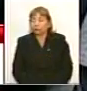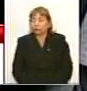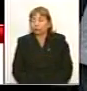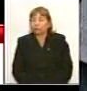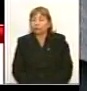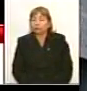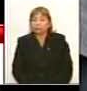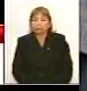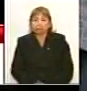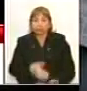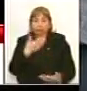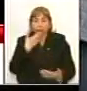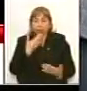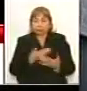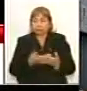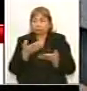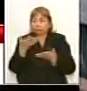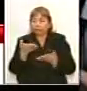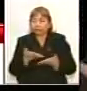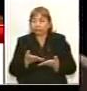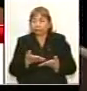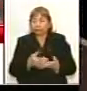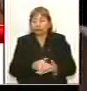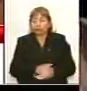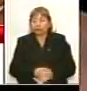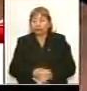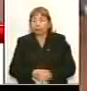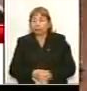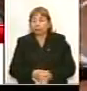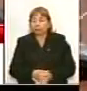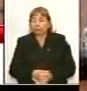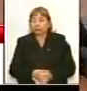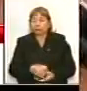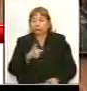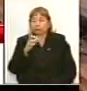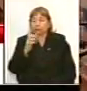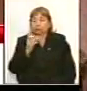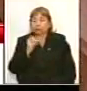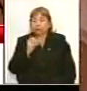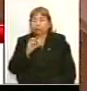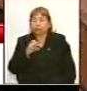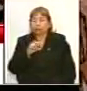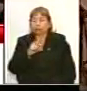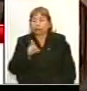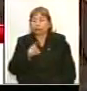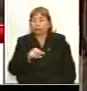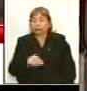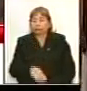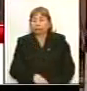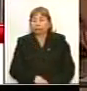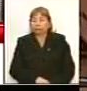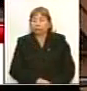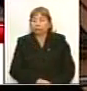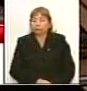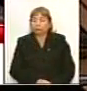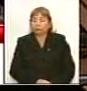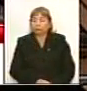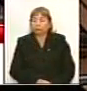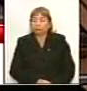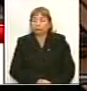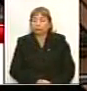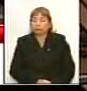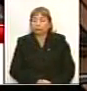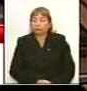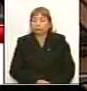Muchas gracias, señor secretario. Damos la bienvenida al congresista Luis López Alonso. ¿Tiene la palabra